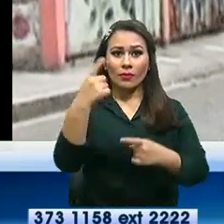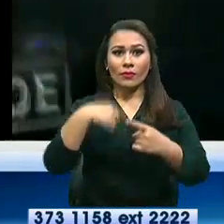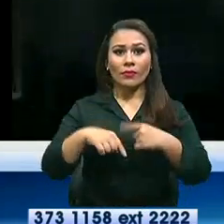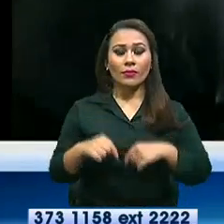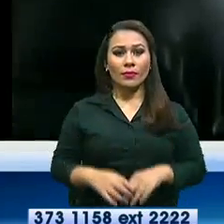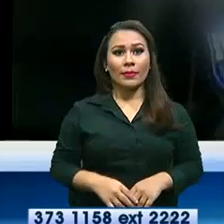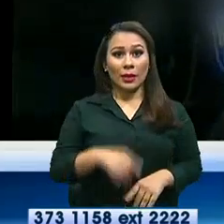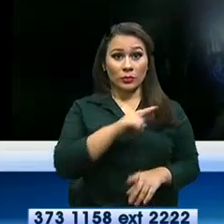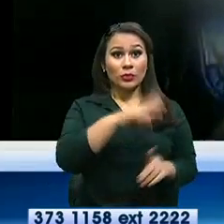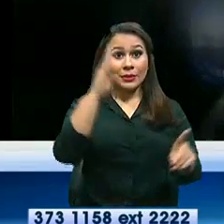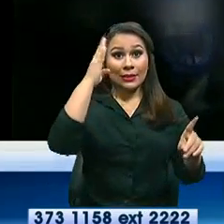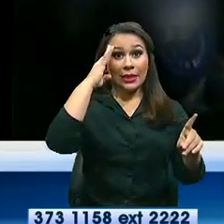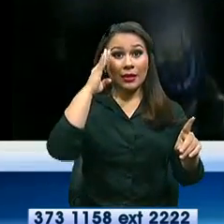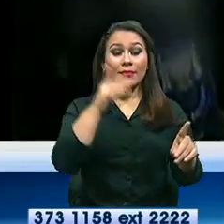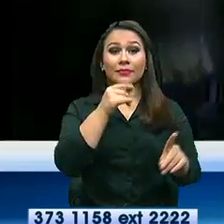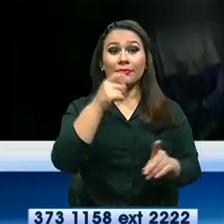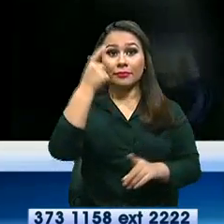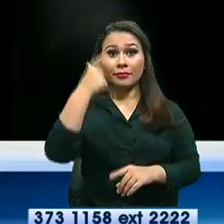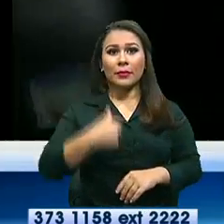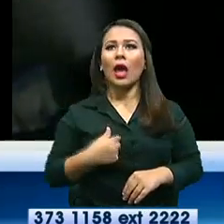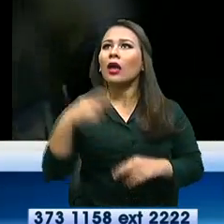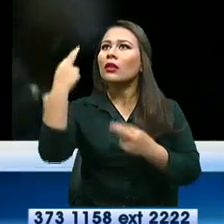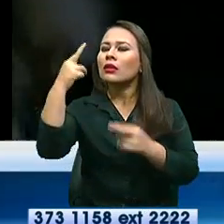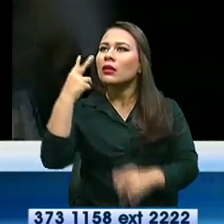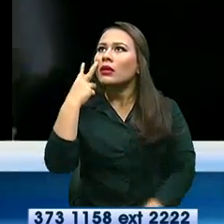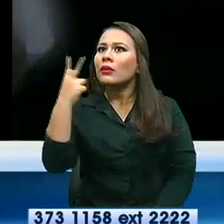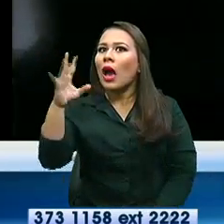sí saben quién es, ¿eh? En las noticias nos